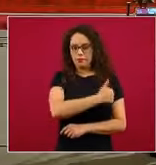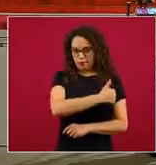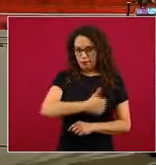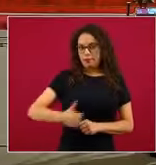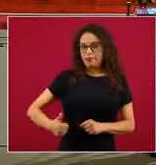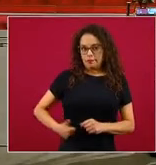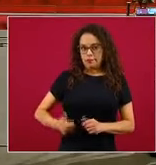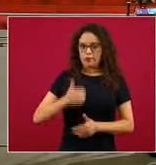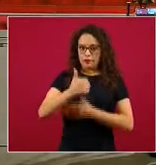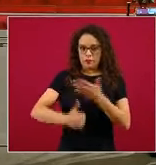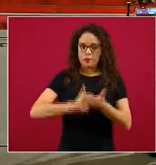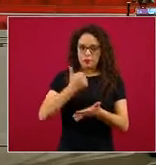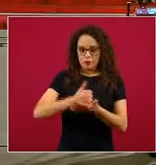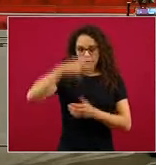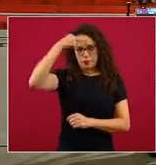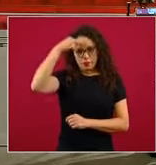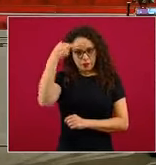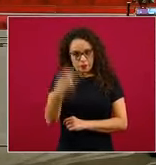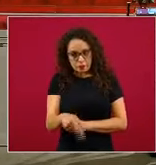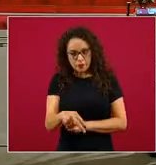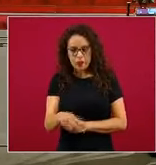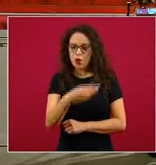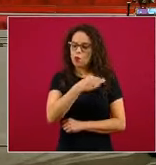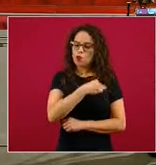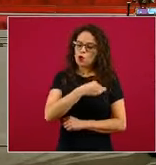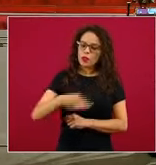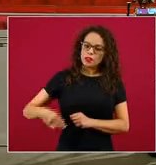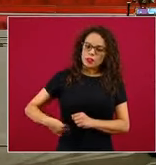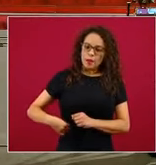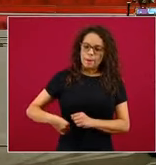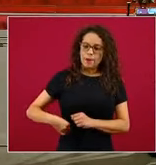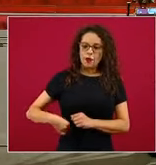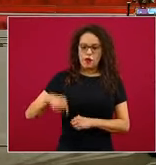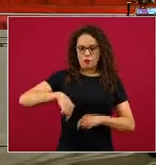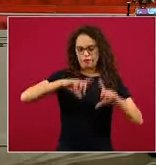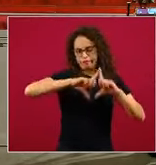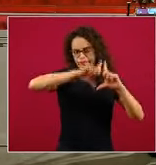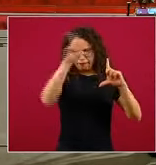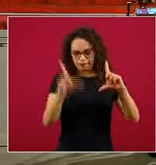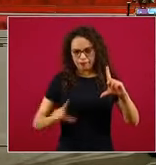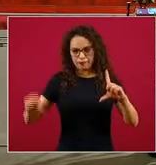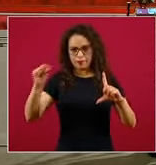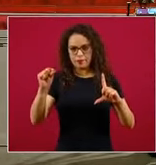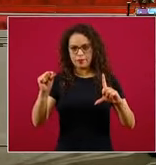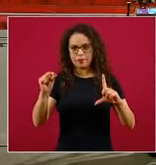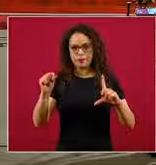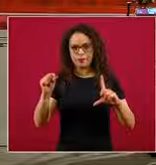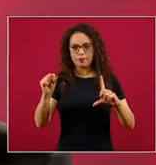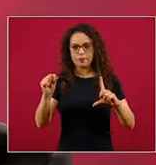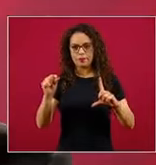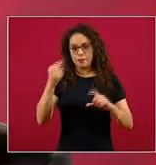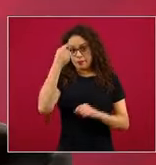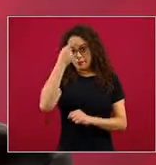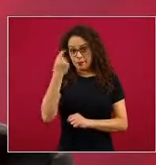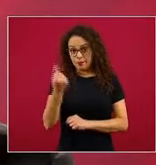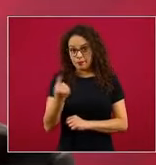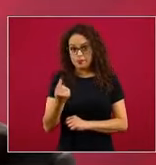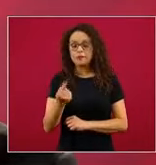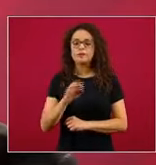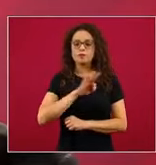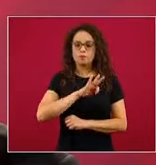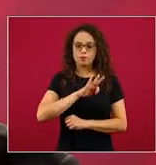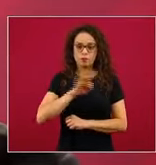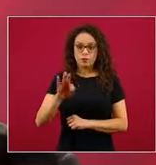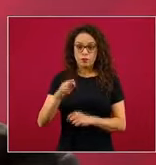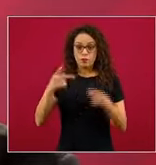en la Ciudad de México, los municipios en el resto del país, para lograr que las personas que están en mayor